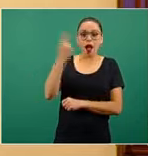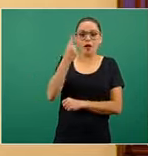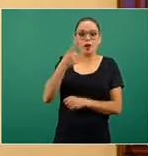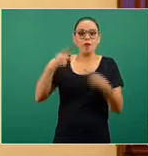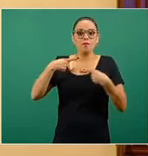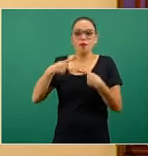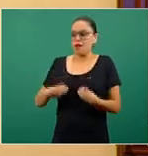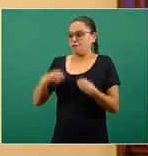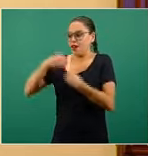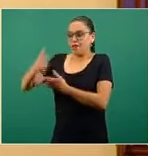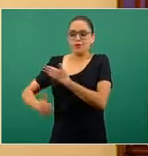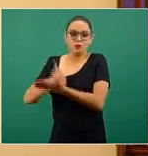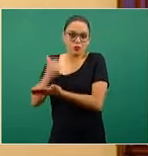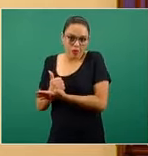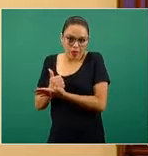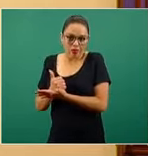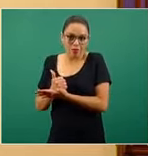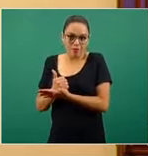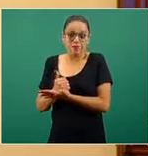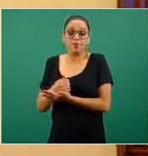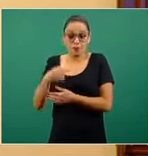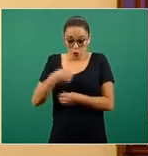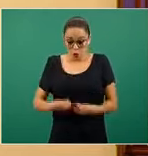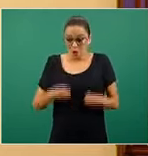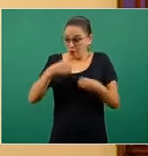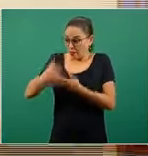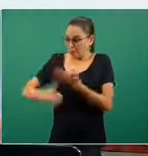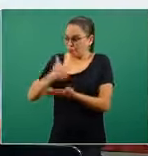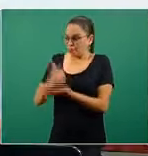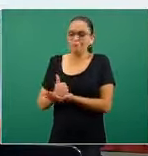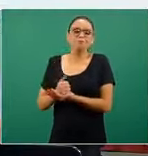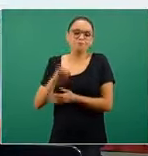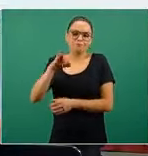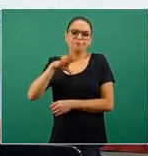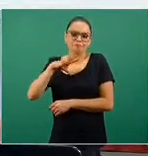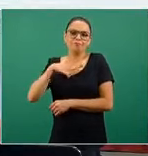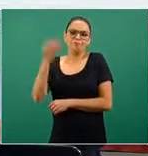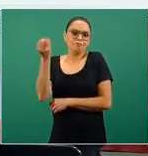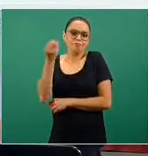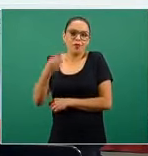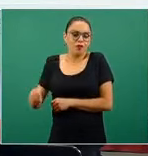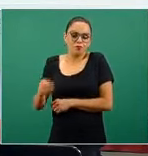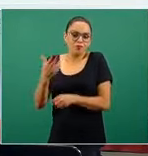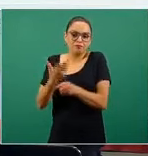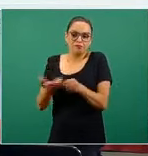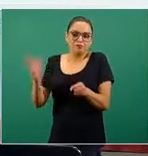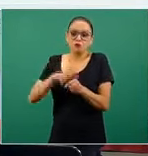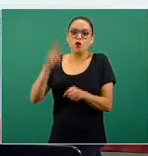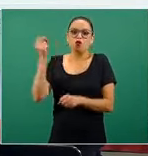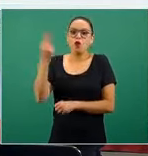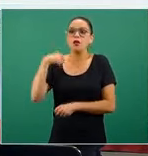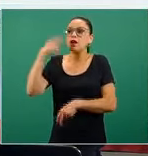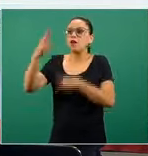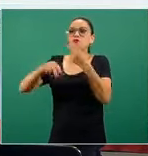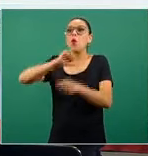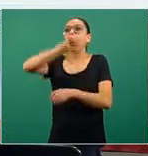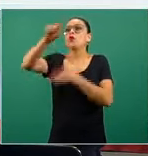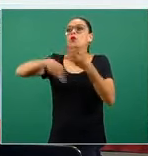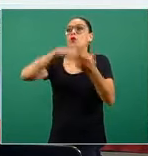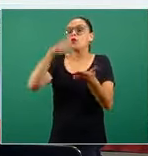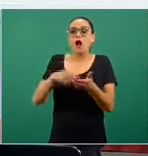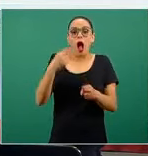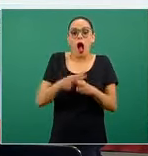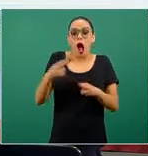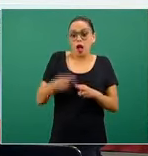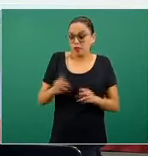ciudad, de seguro tendré un hospital sin tener que salir de mi localidad, de mi ciudad, inclusive a lo mejor tendré un hospital en la colonia en donde